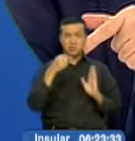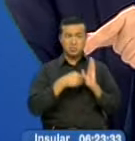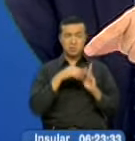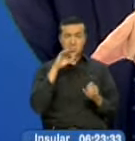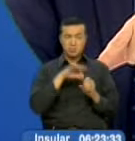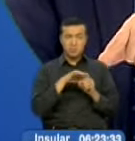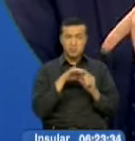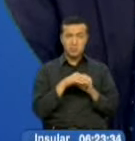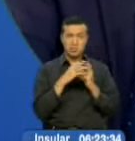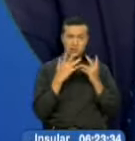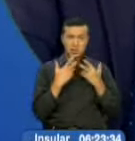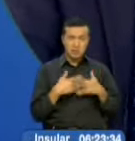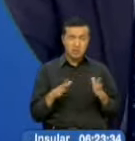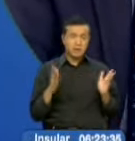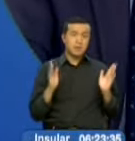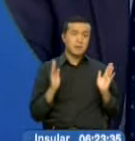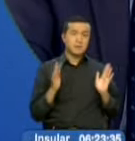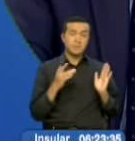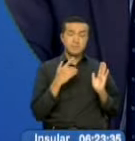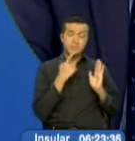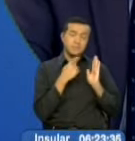votos,